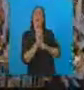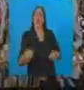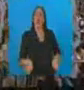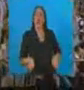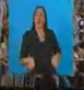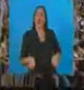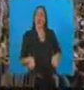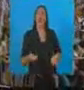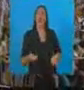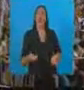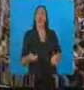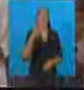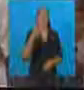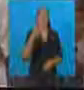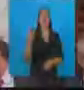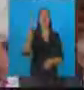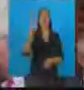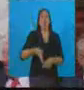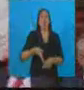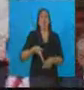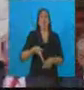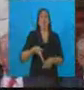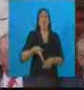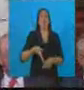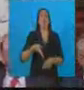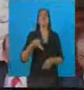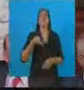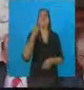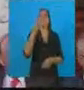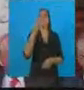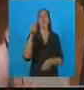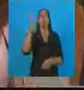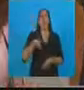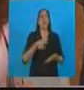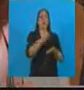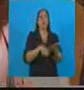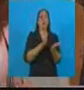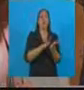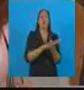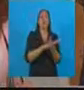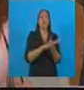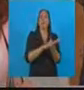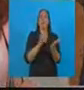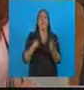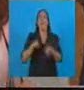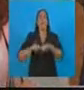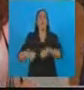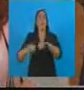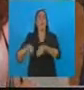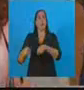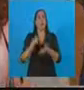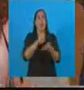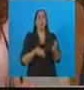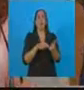20%, el 20% de facturación de los supermercados es con